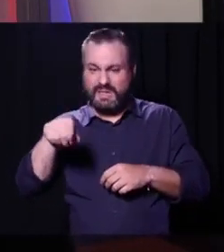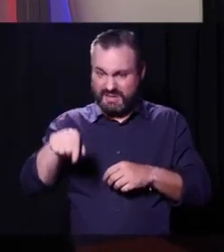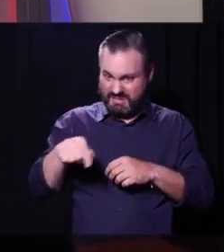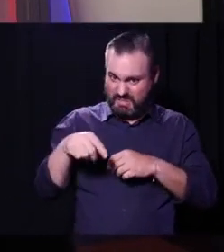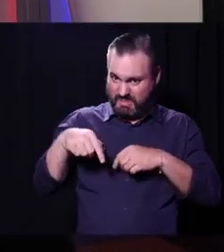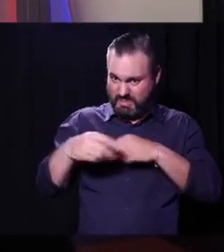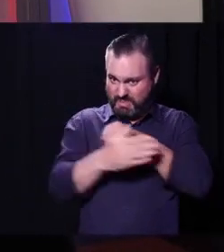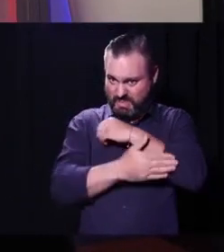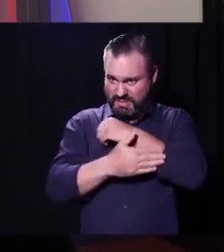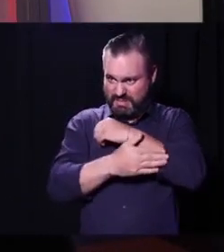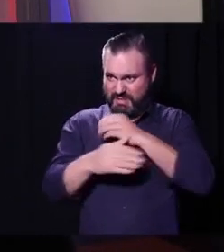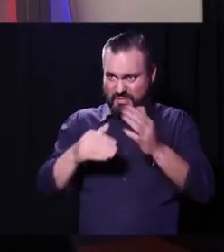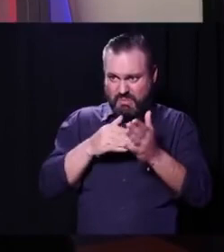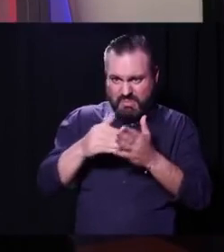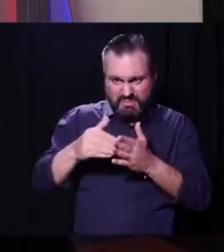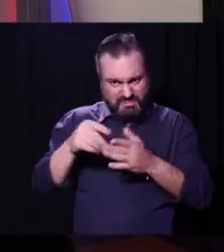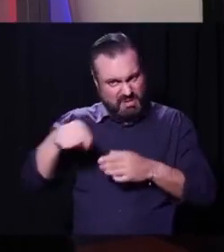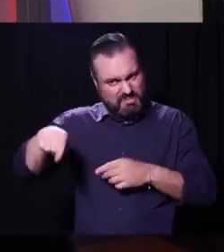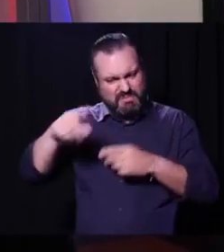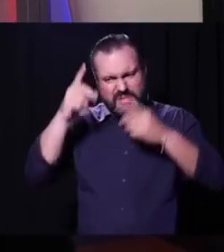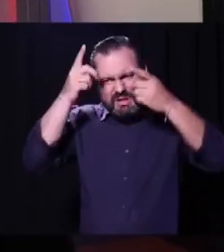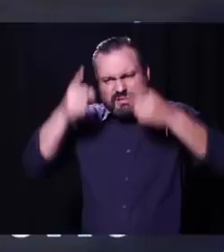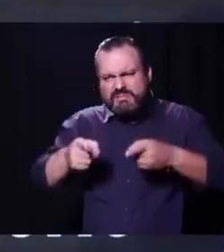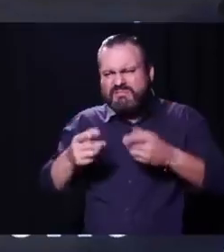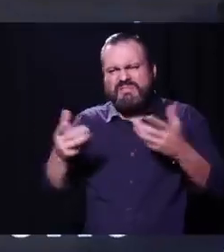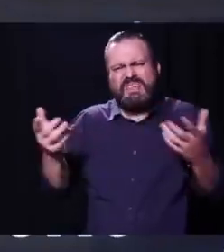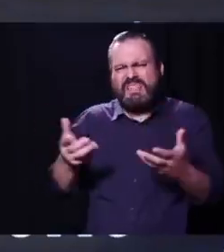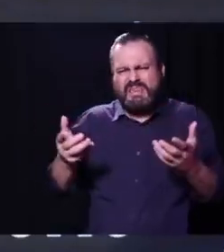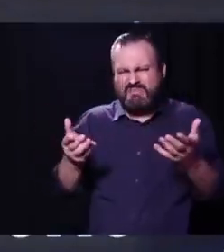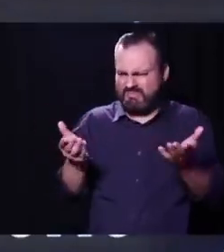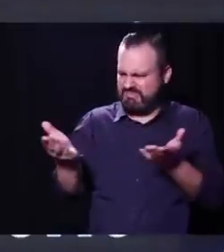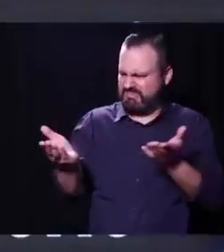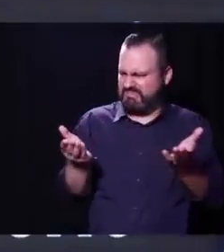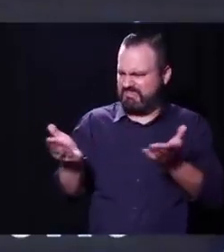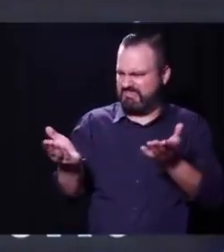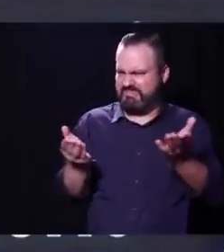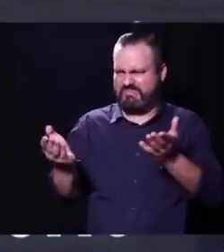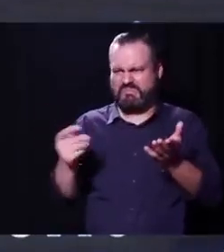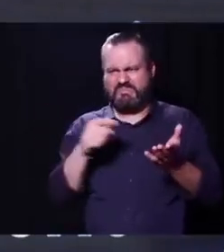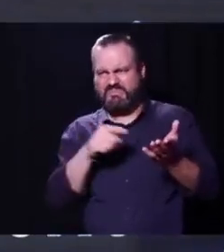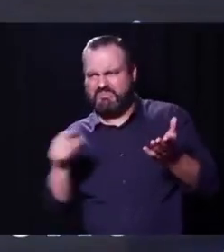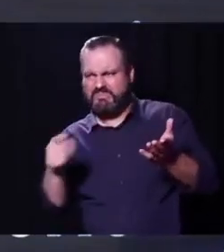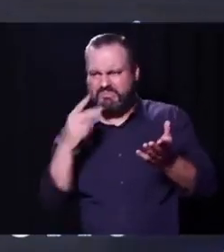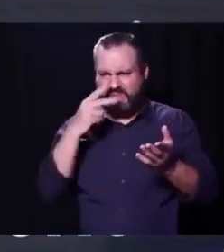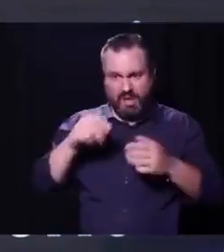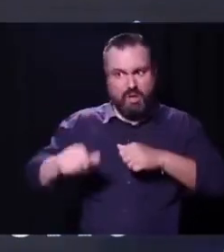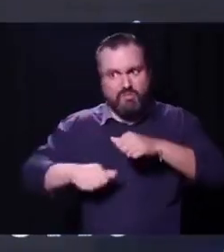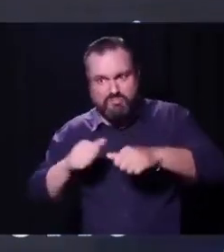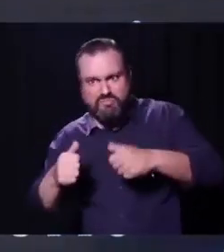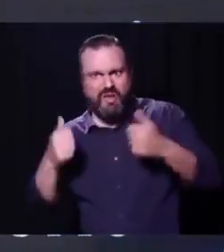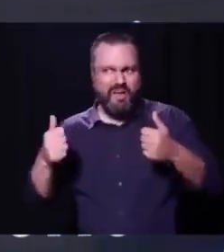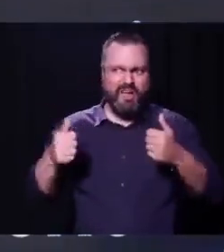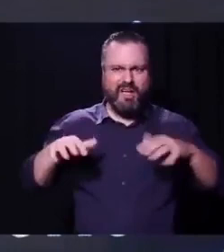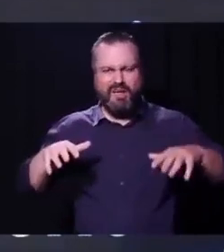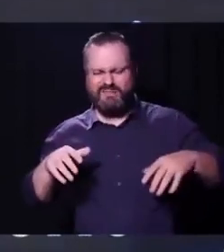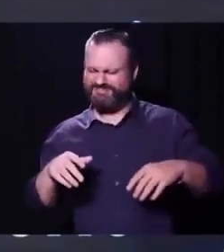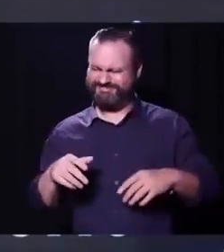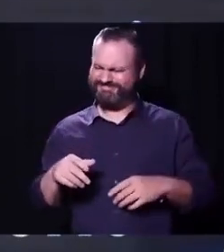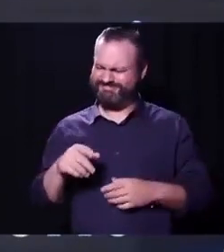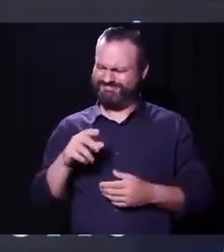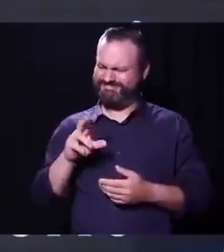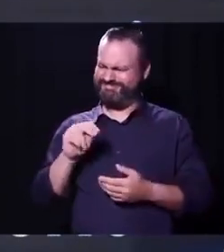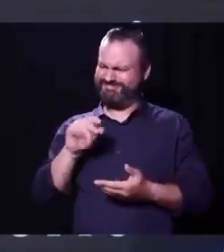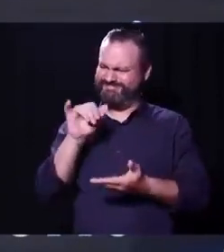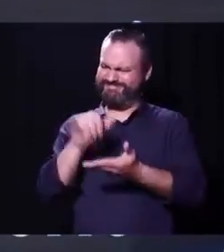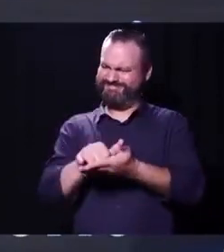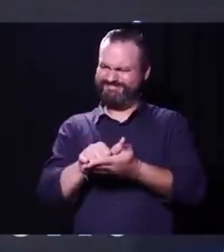la decisión. O sea, nosotros no podemos llegar y estar en esto con este gran esfuerzo. Yo tengo 26 meses de estar recorriendo el país para hacer más de